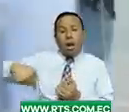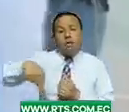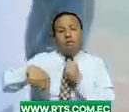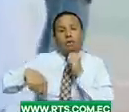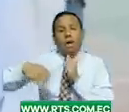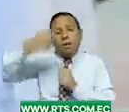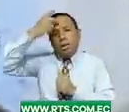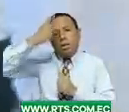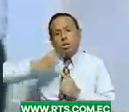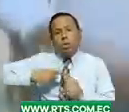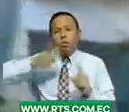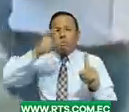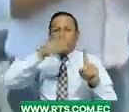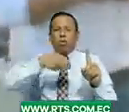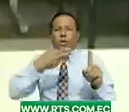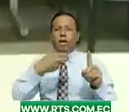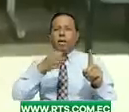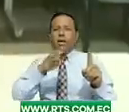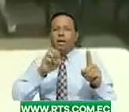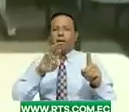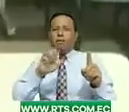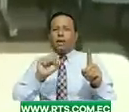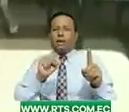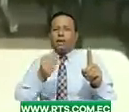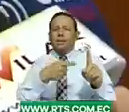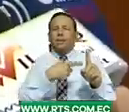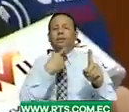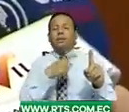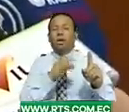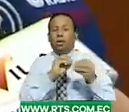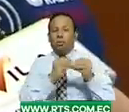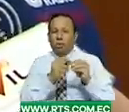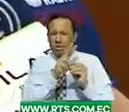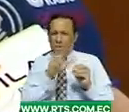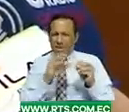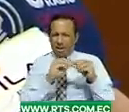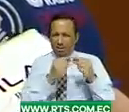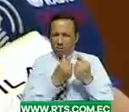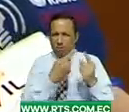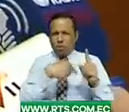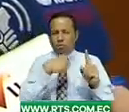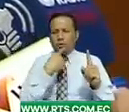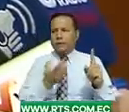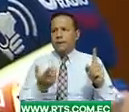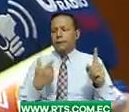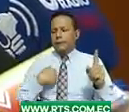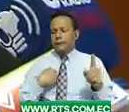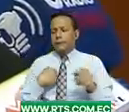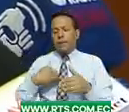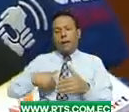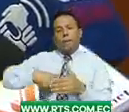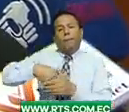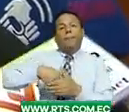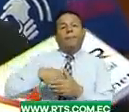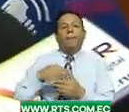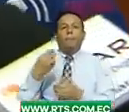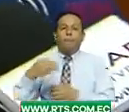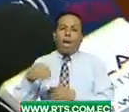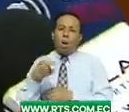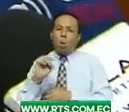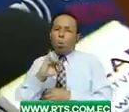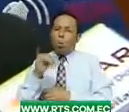límite miércoles o jueves máximo, y a evacuar todas estas listas pendientes. Es el único de los